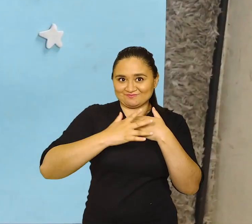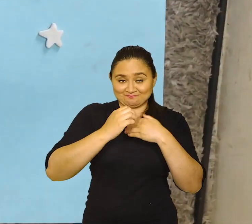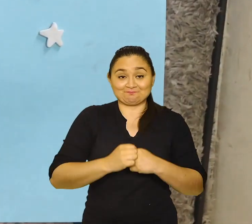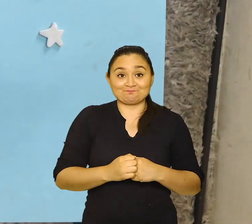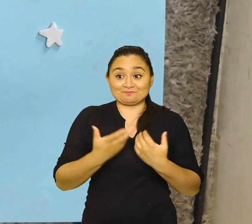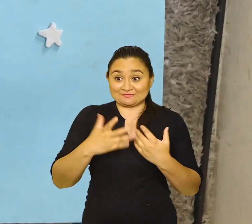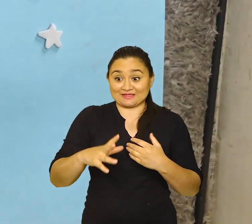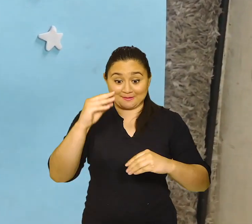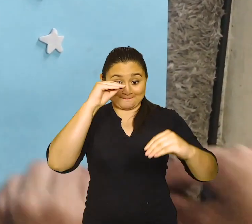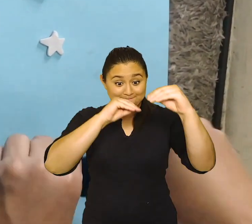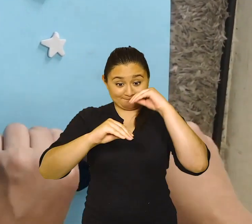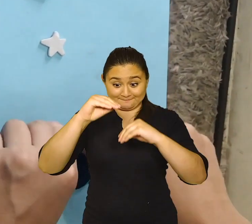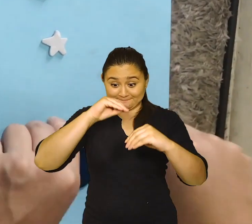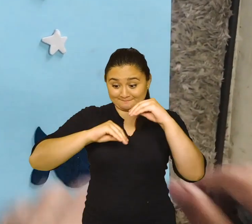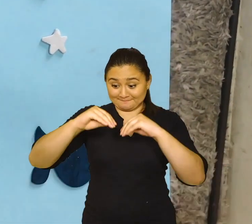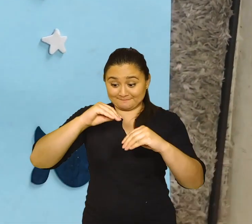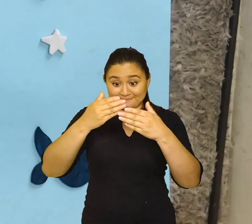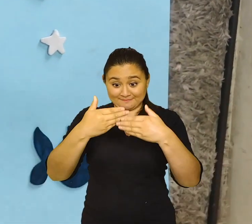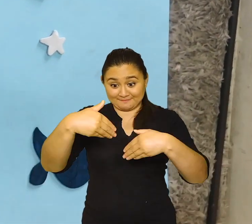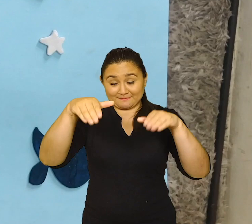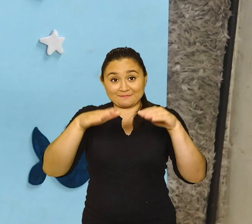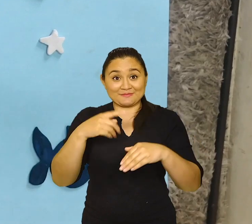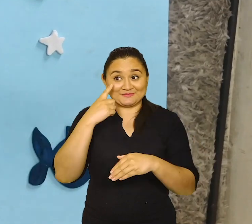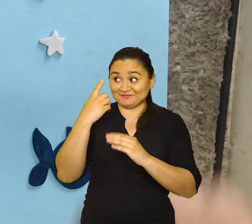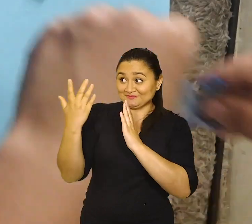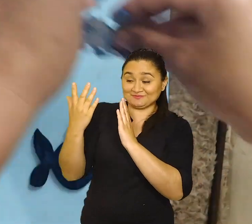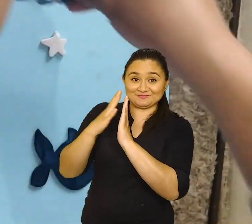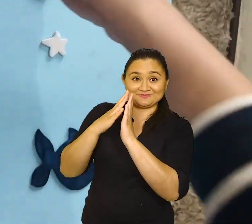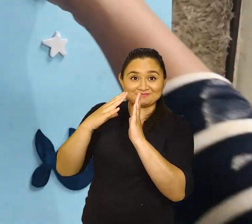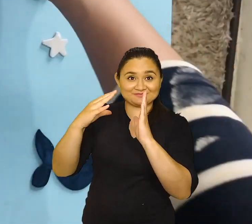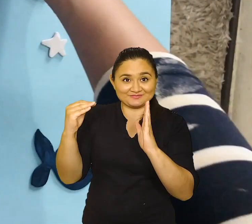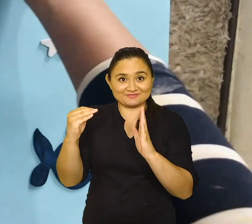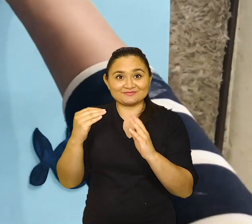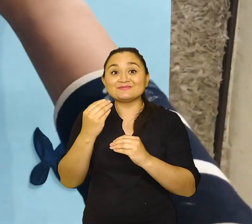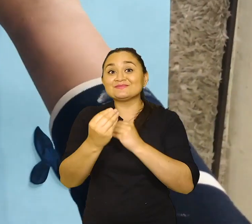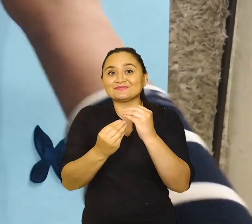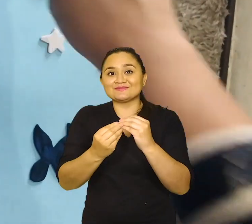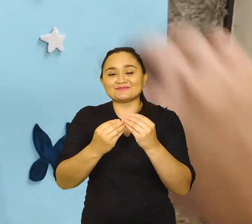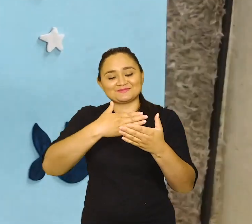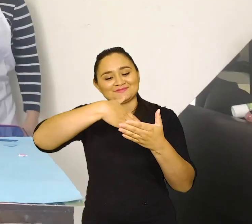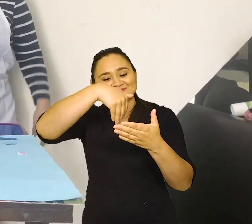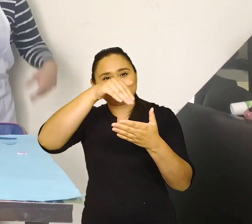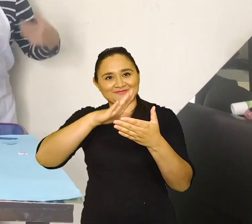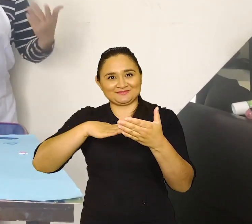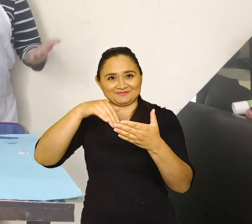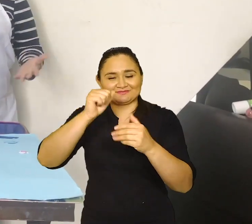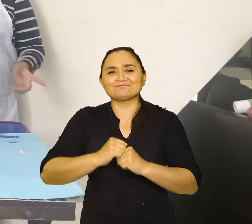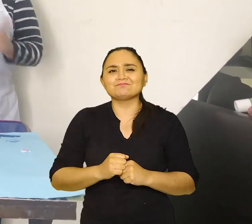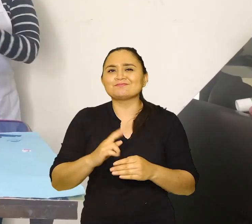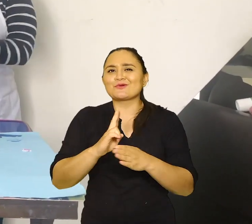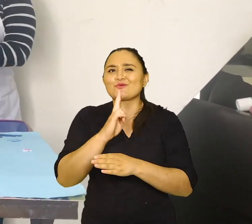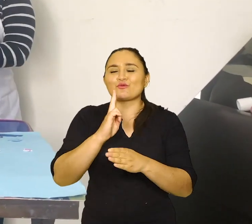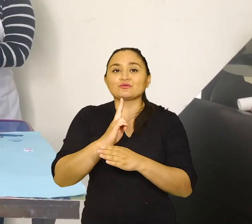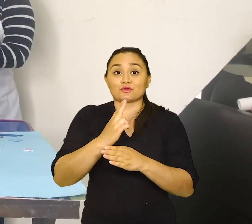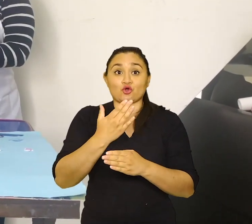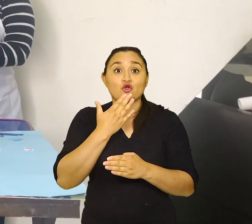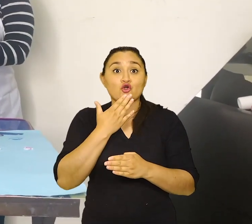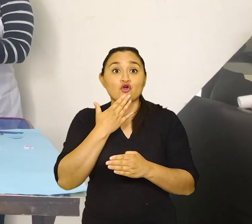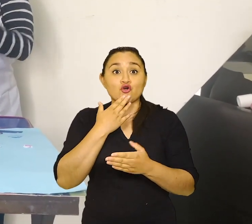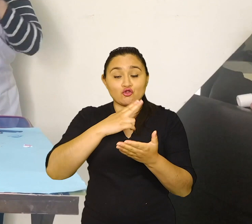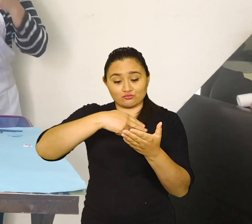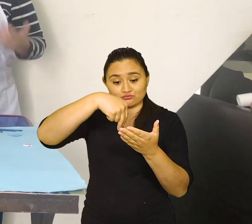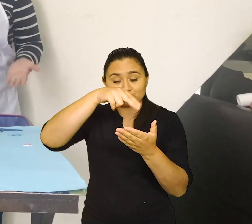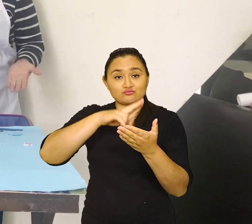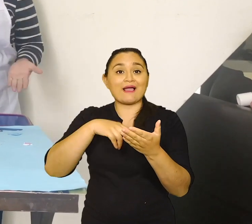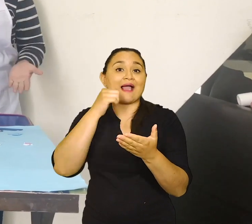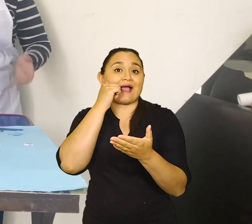que terminamos de pegar nuestras siluetas, procedemos a pintar. Utilizaré témpera de color